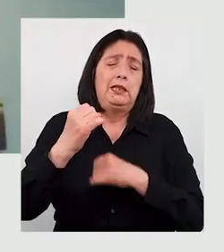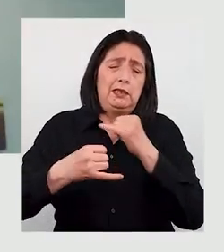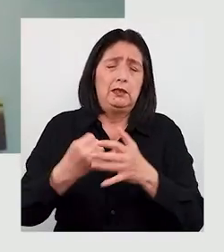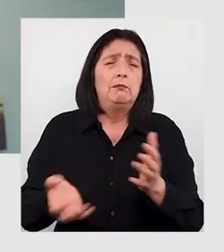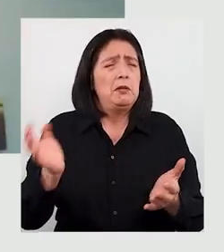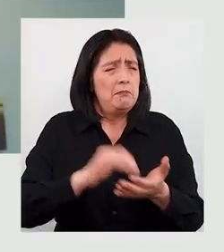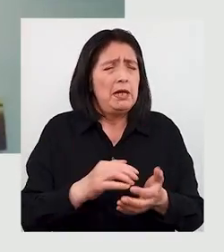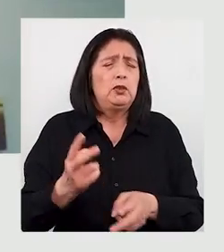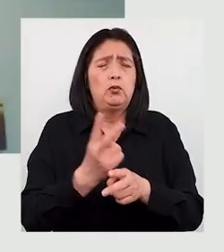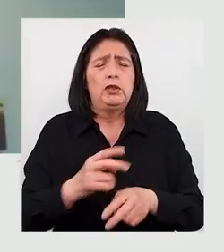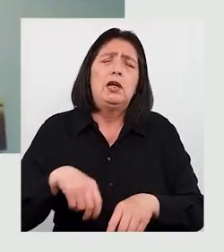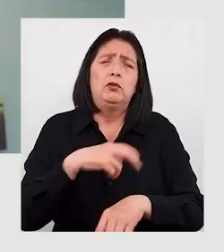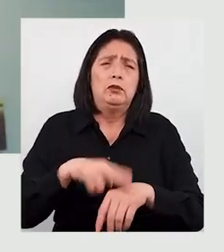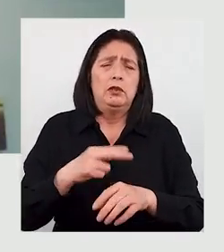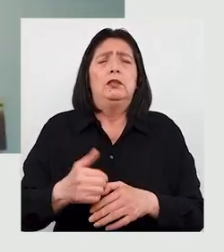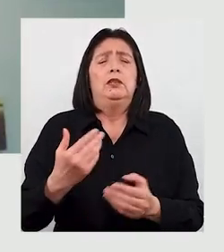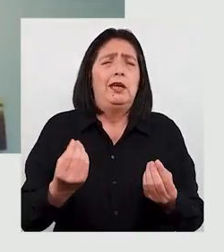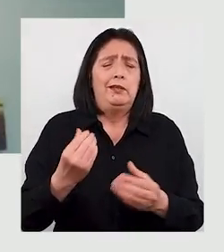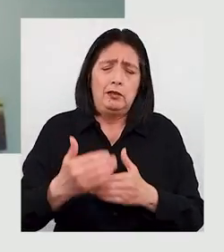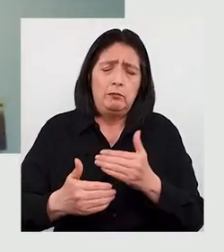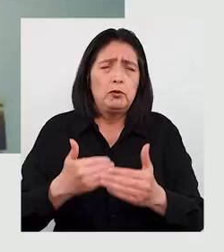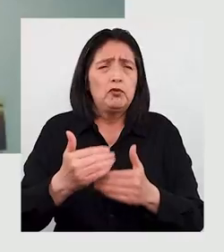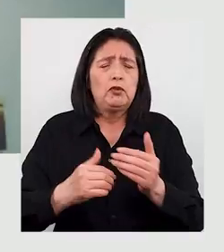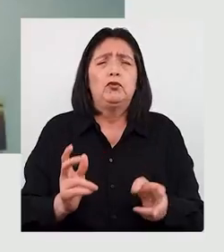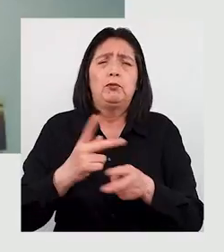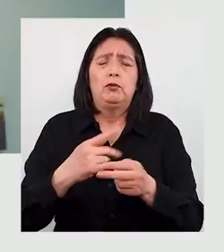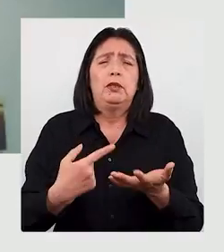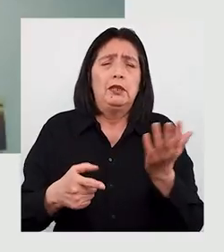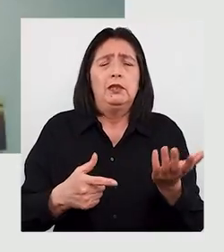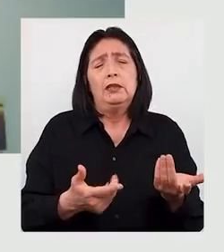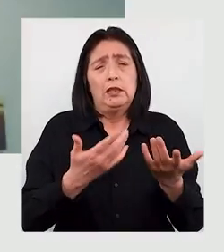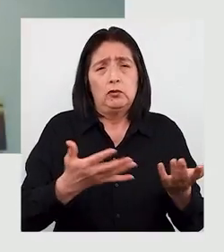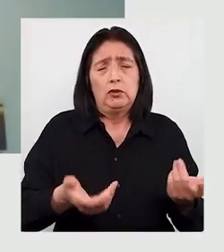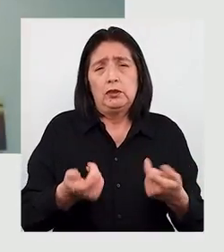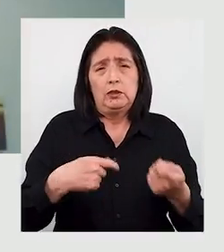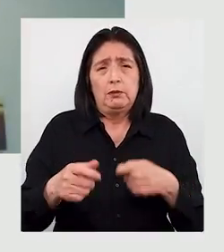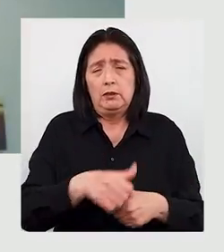mayor sostenibilidad de los procesos productivos de los bienes que se exportan.